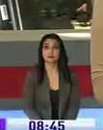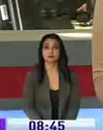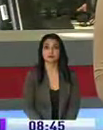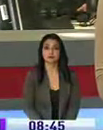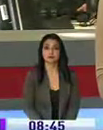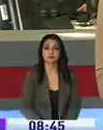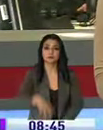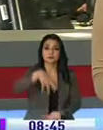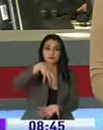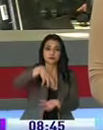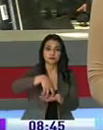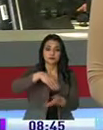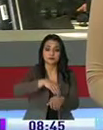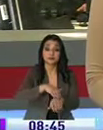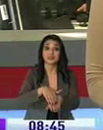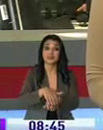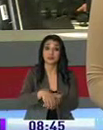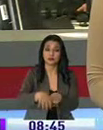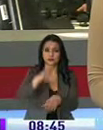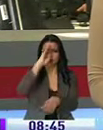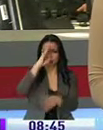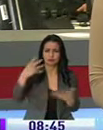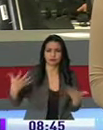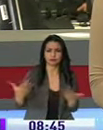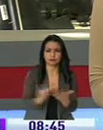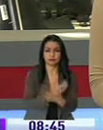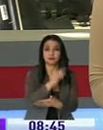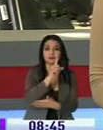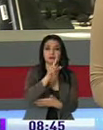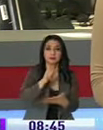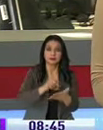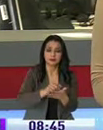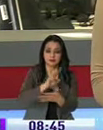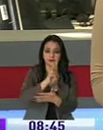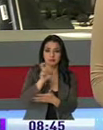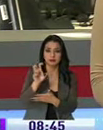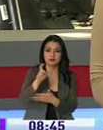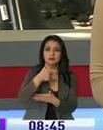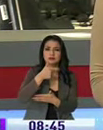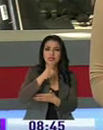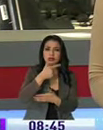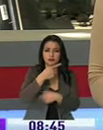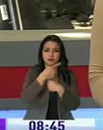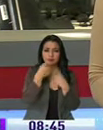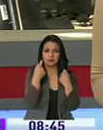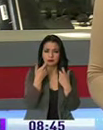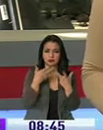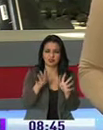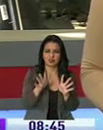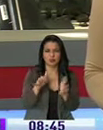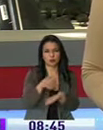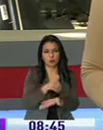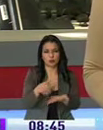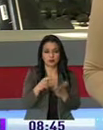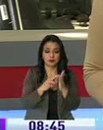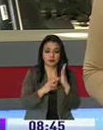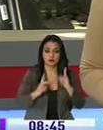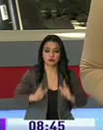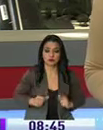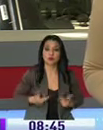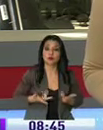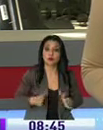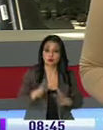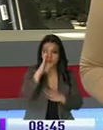Y en la provincia de Los Ríos se decomisaron más de 1.700 litros de licor de dudosa procedencia. Las autoridades realizan